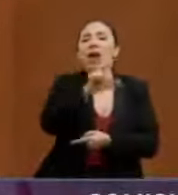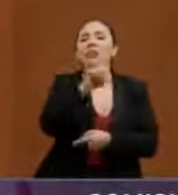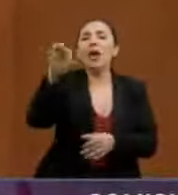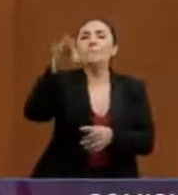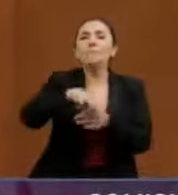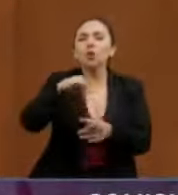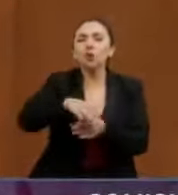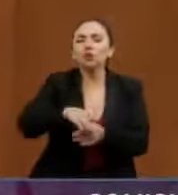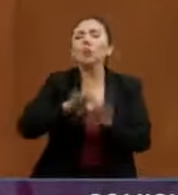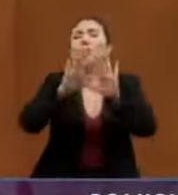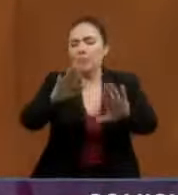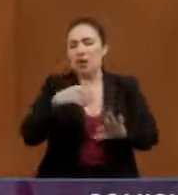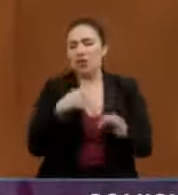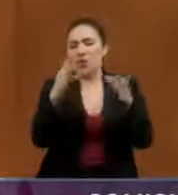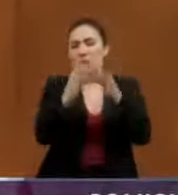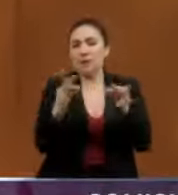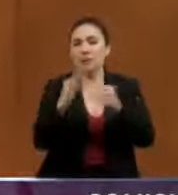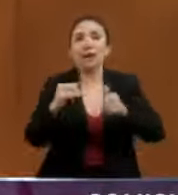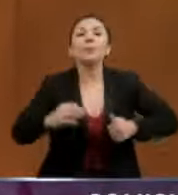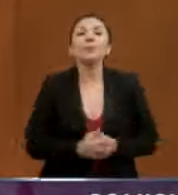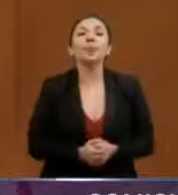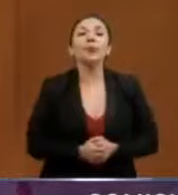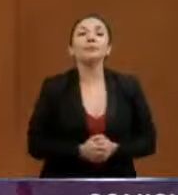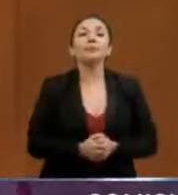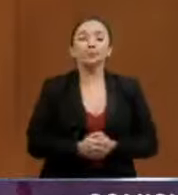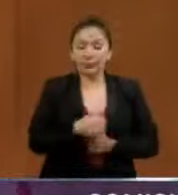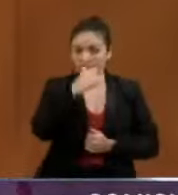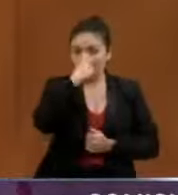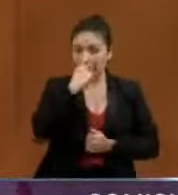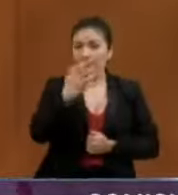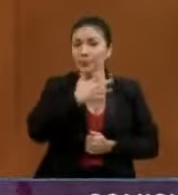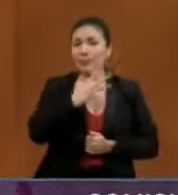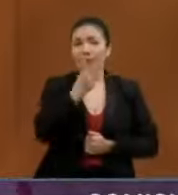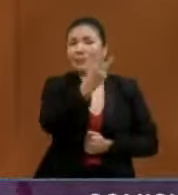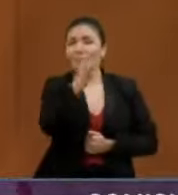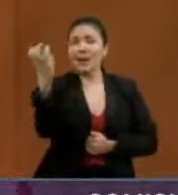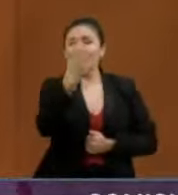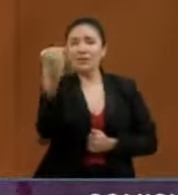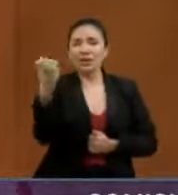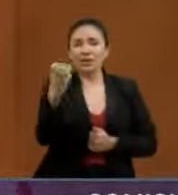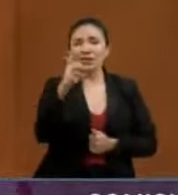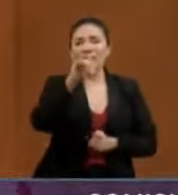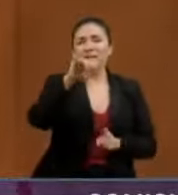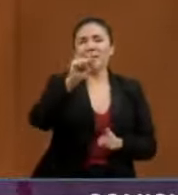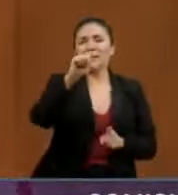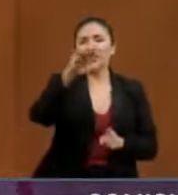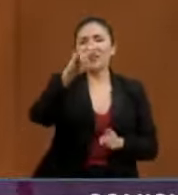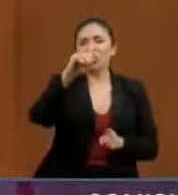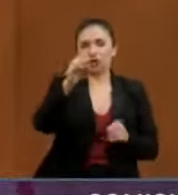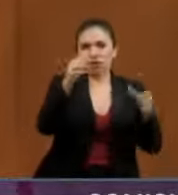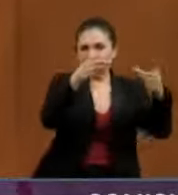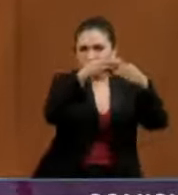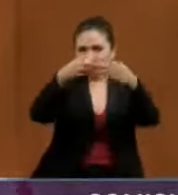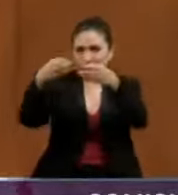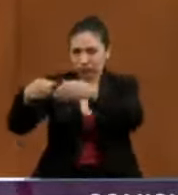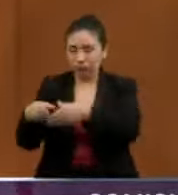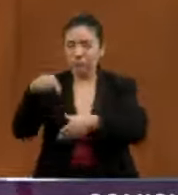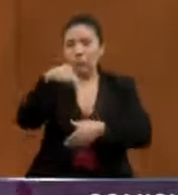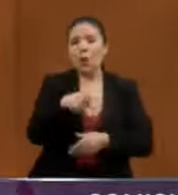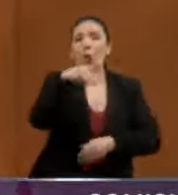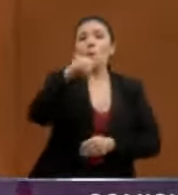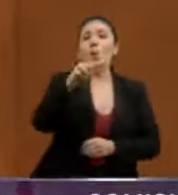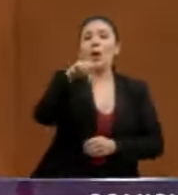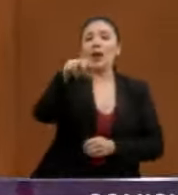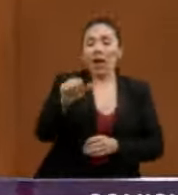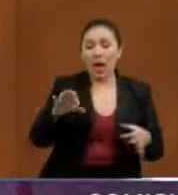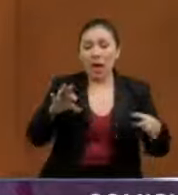explico. Mediante los distritos uninominales, que son 300 en el país, Morena y aliados participaron en